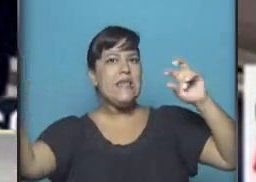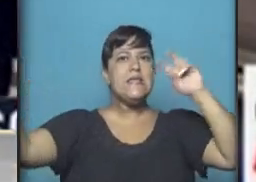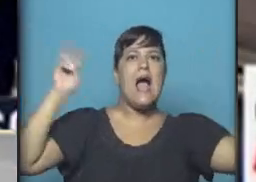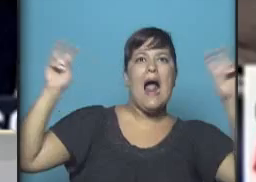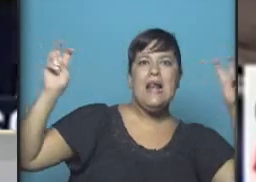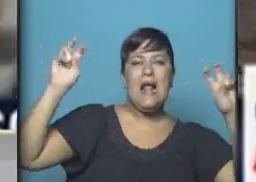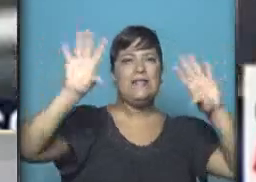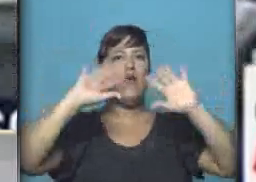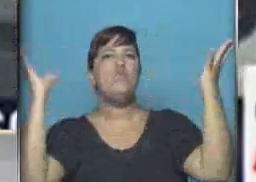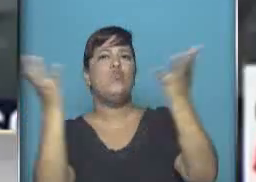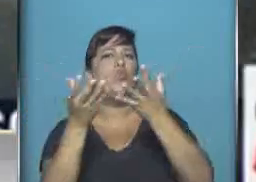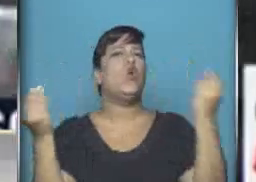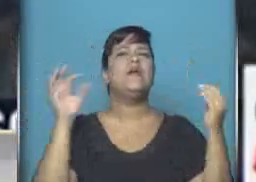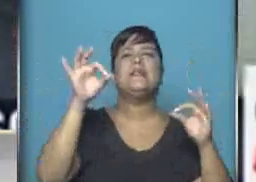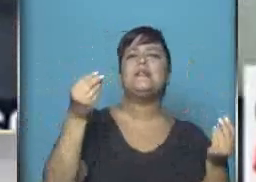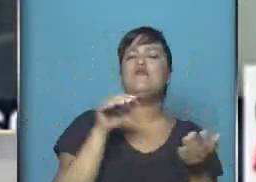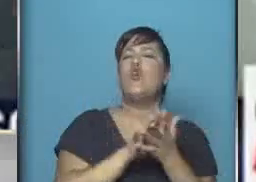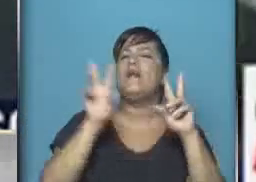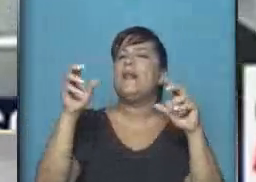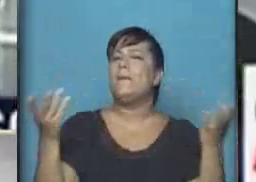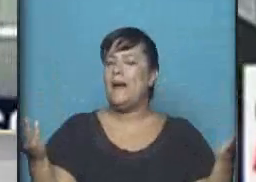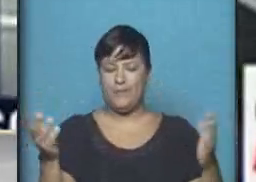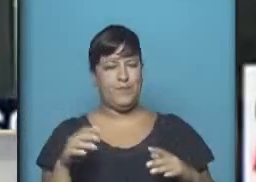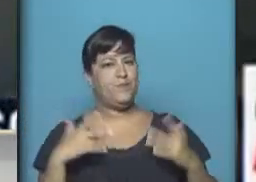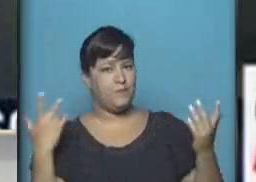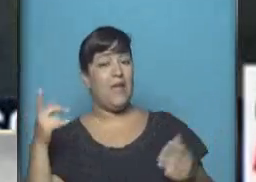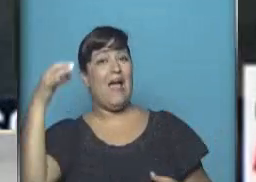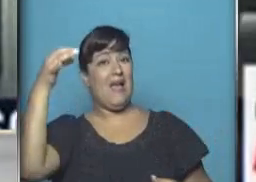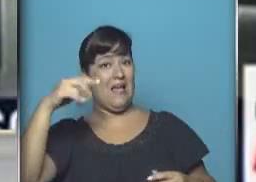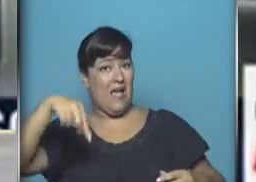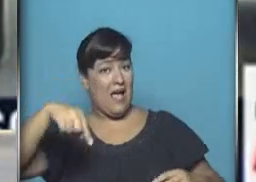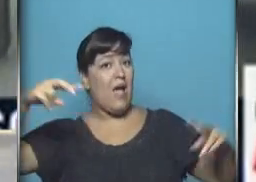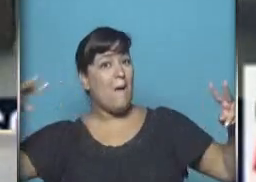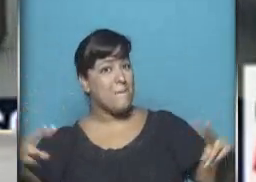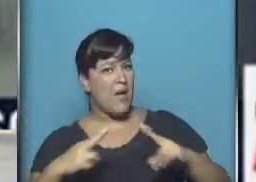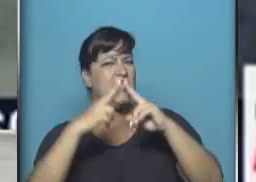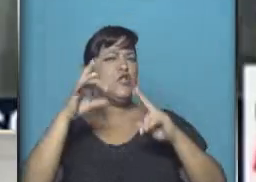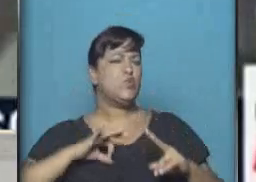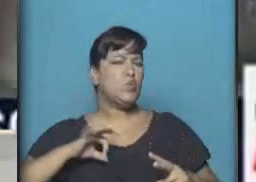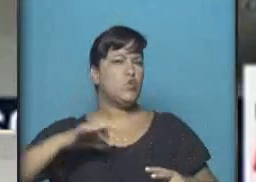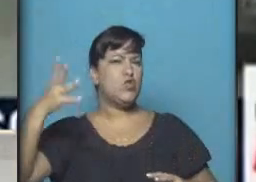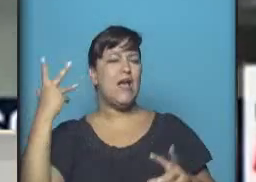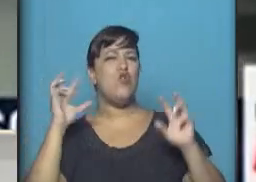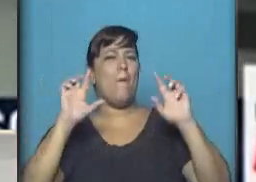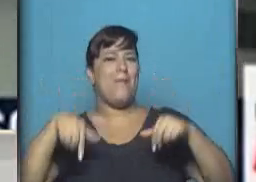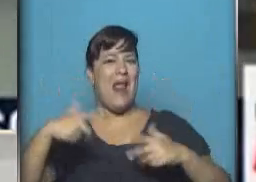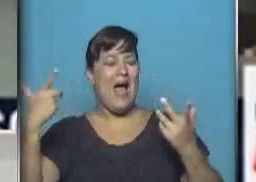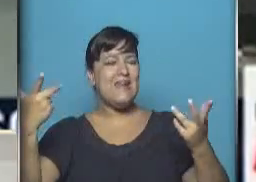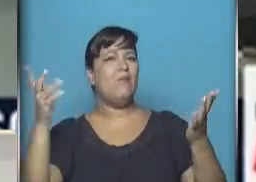nacional. ¿Qué se sabe de eso? Bien, aquí en París iba vigente ya hace años el plan de